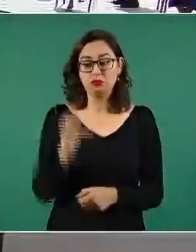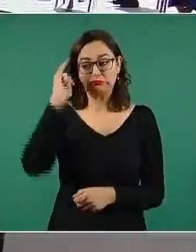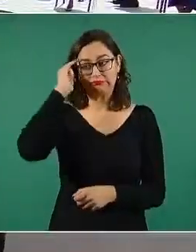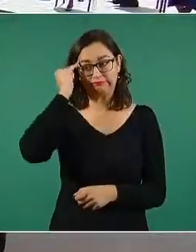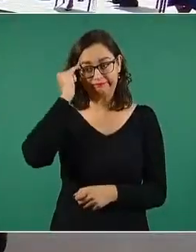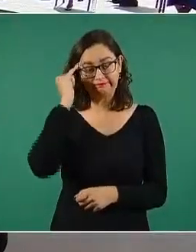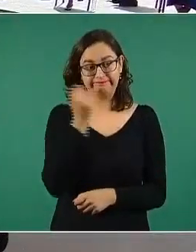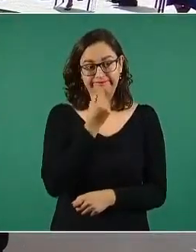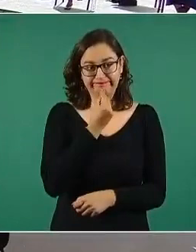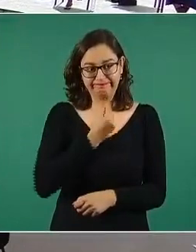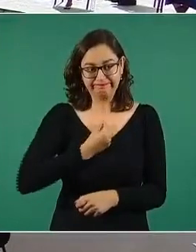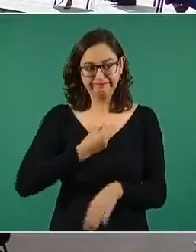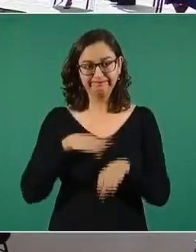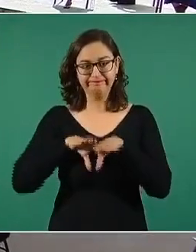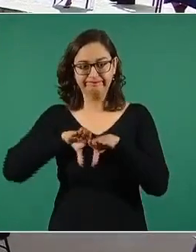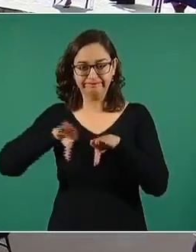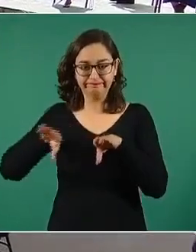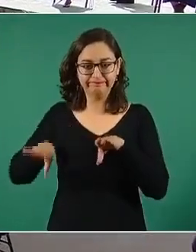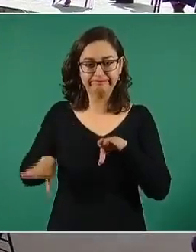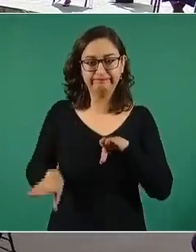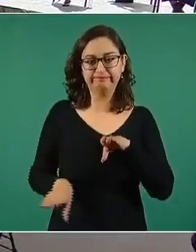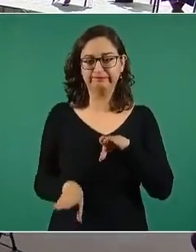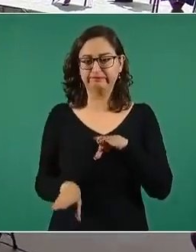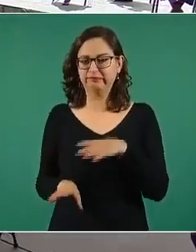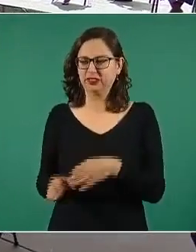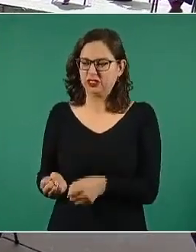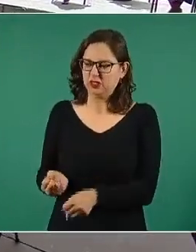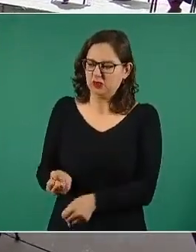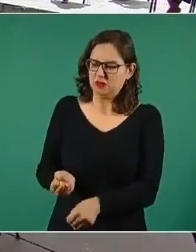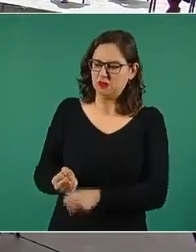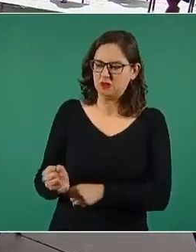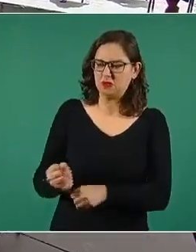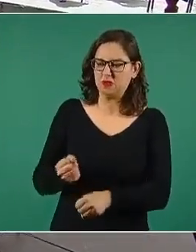sometidos una era de violencia,